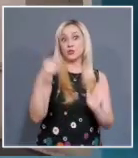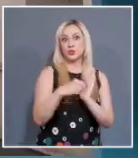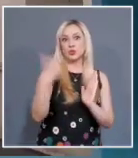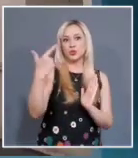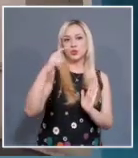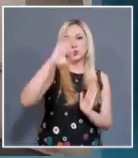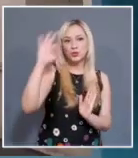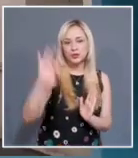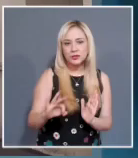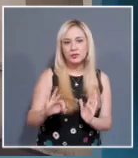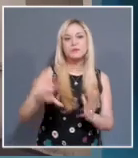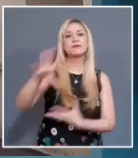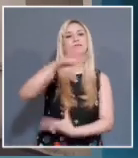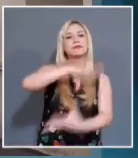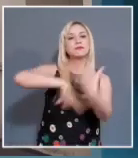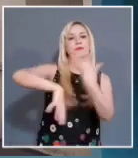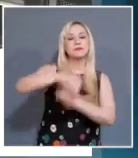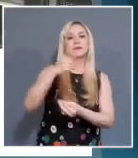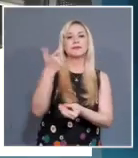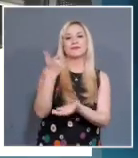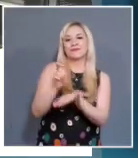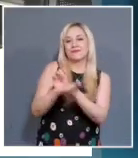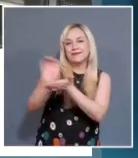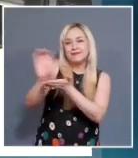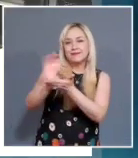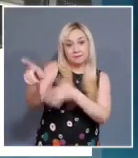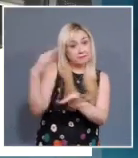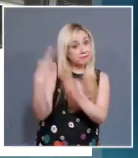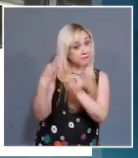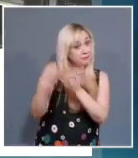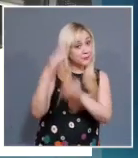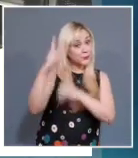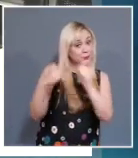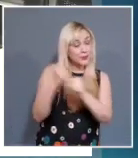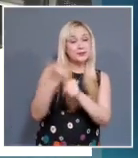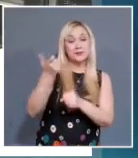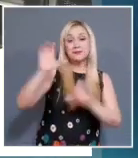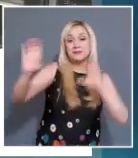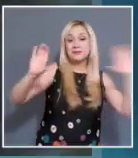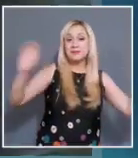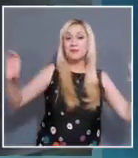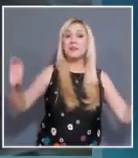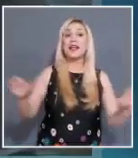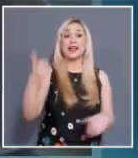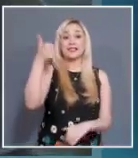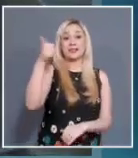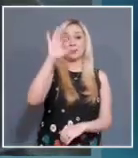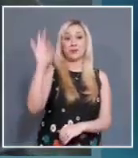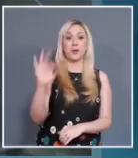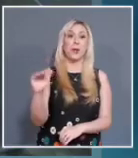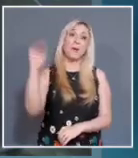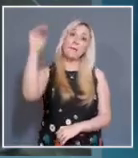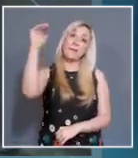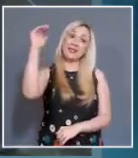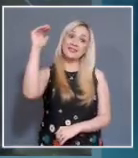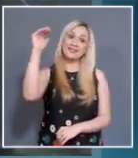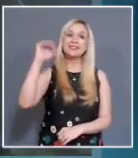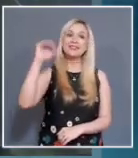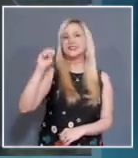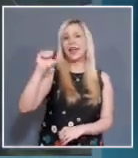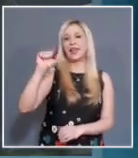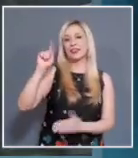mientras que las devoluciones a contribuyentes cumplidos aumentaron 6%. El SAT destacó que de 2018